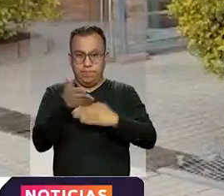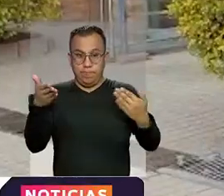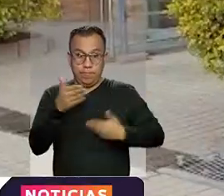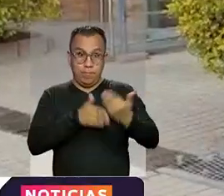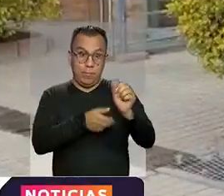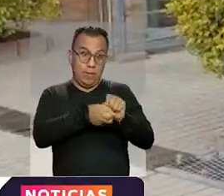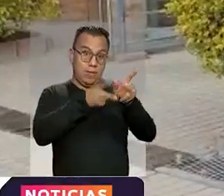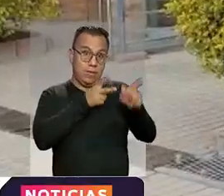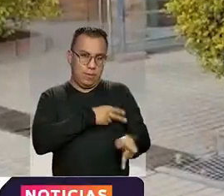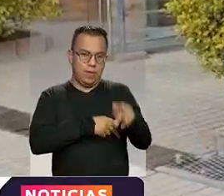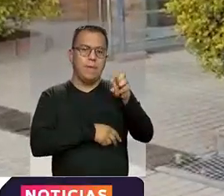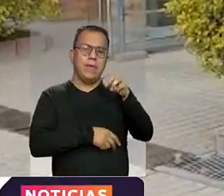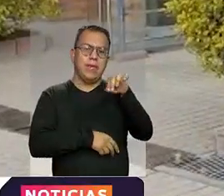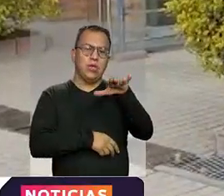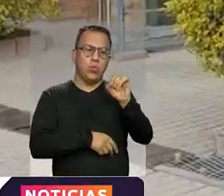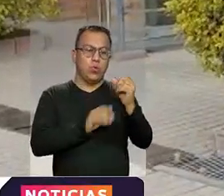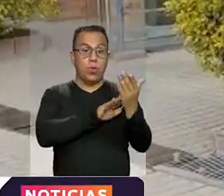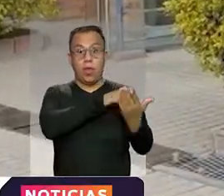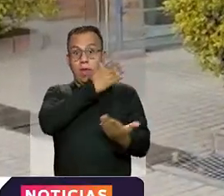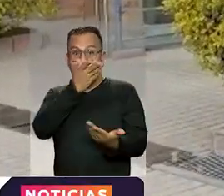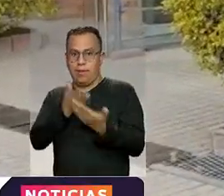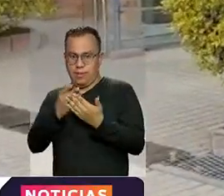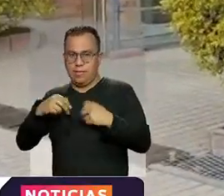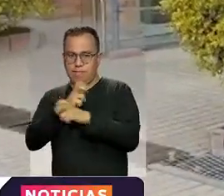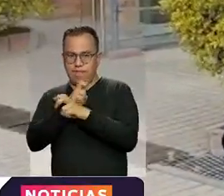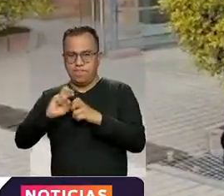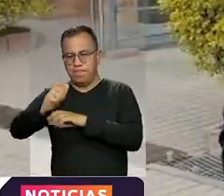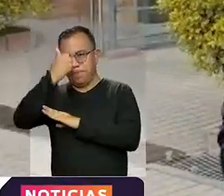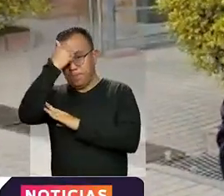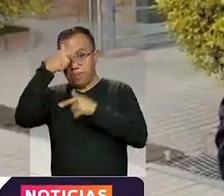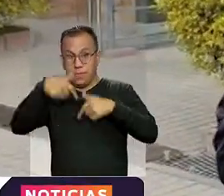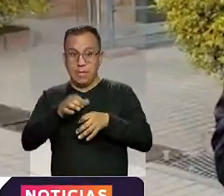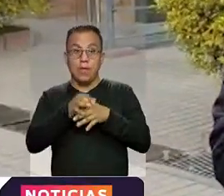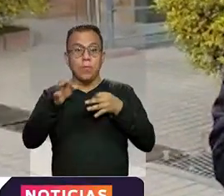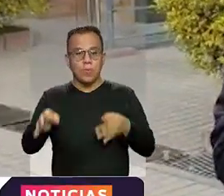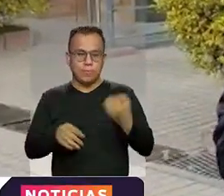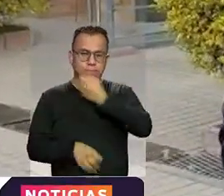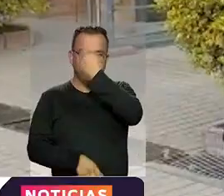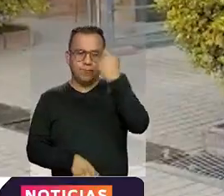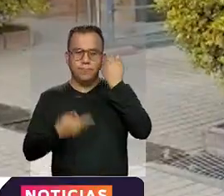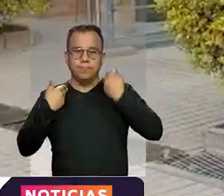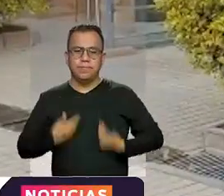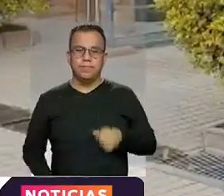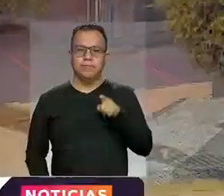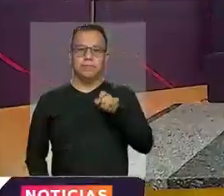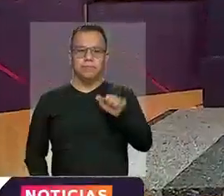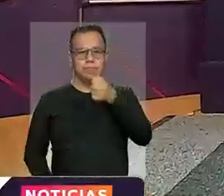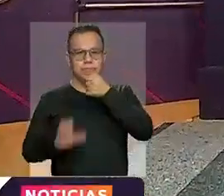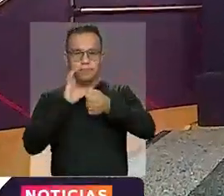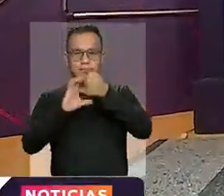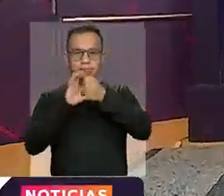el puente peatonal de Mercurio hasta el parque principal. Desde el municipio de Soacha, Alexander Vera, Noticias Capital.